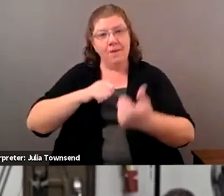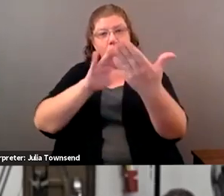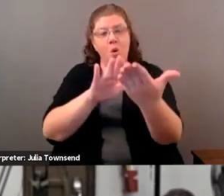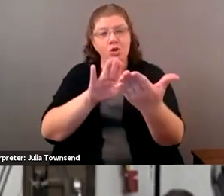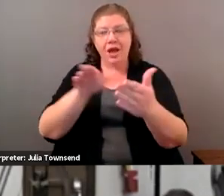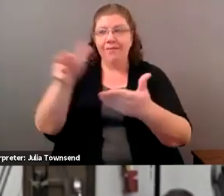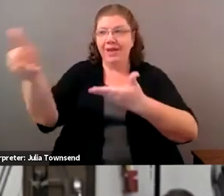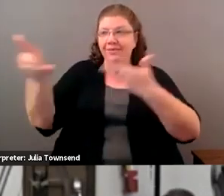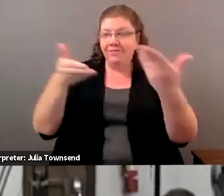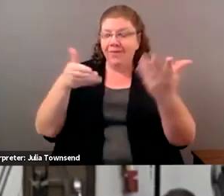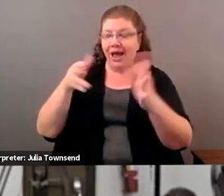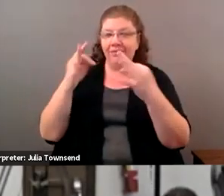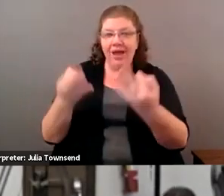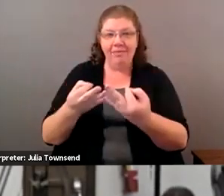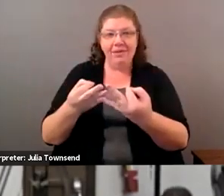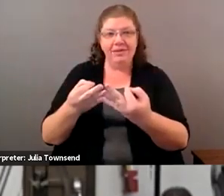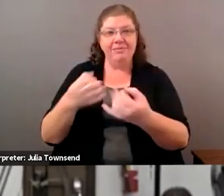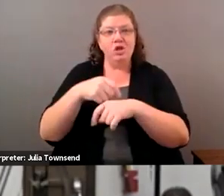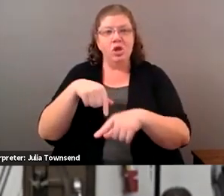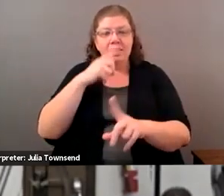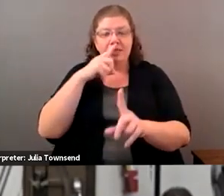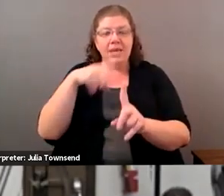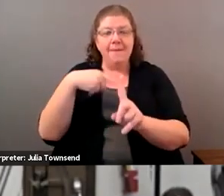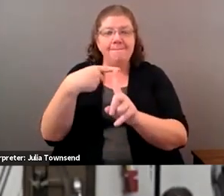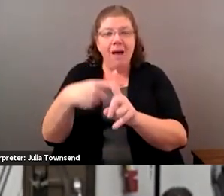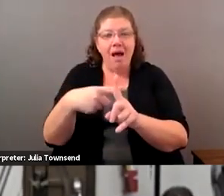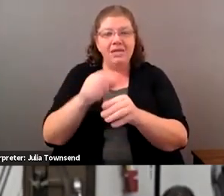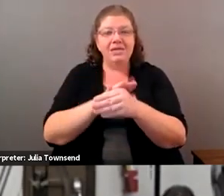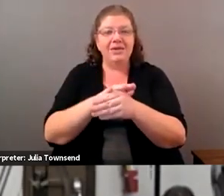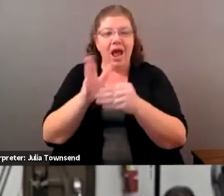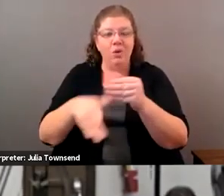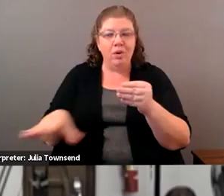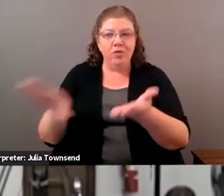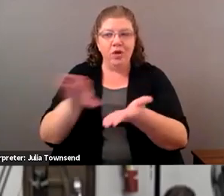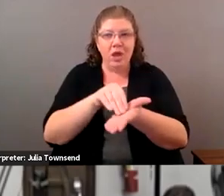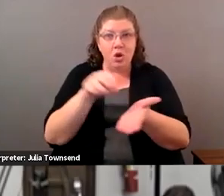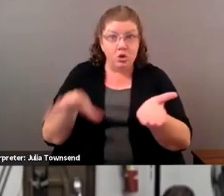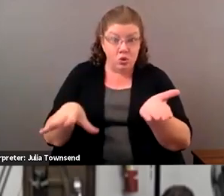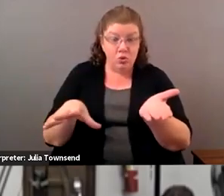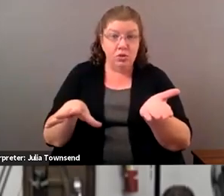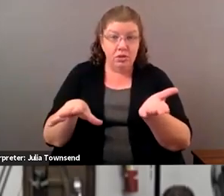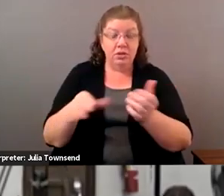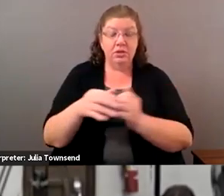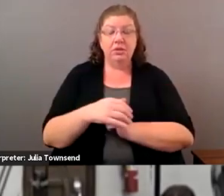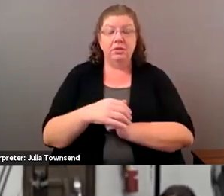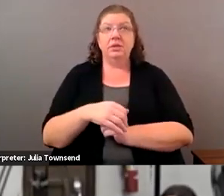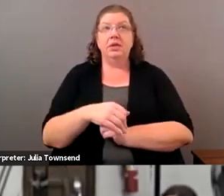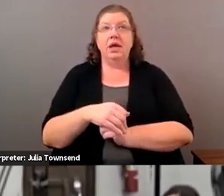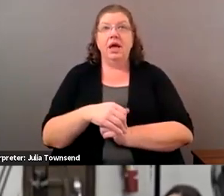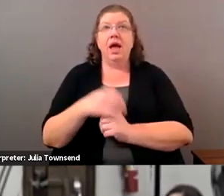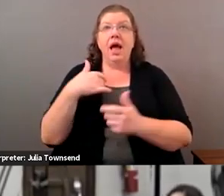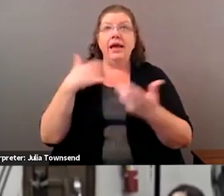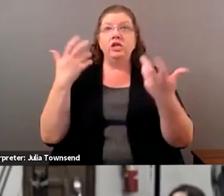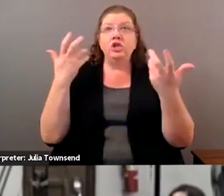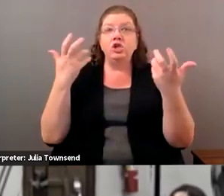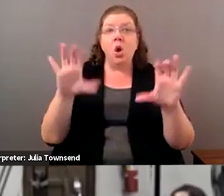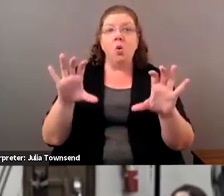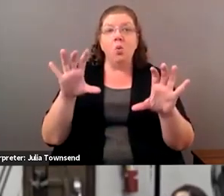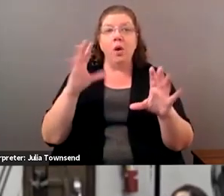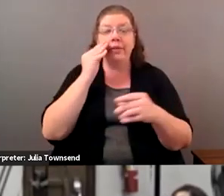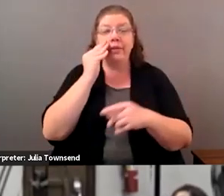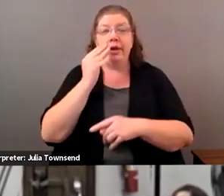para invitar a nuestras familias asegurarles que este es un resultado positivo para sus estudiantes no quiero que